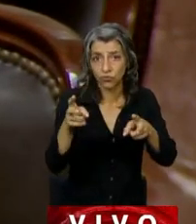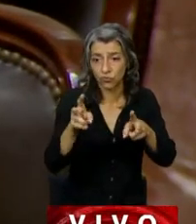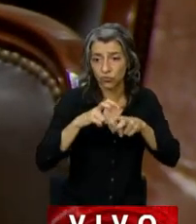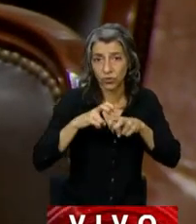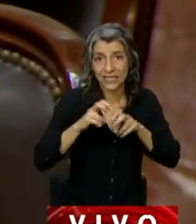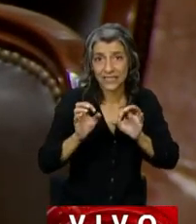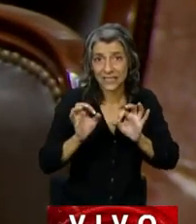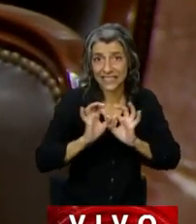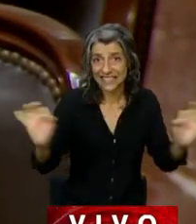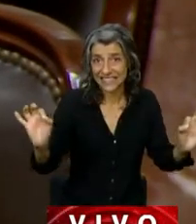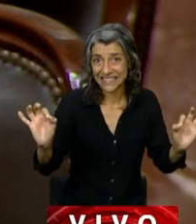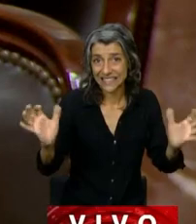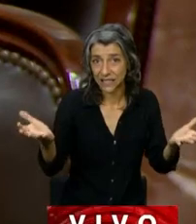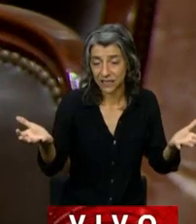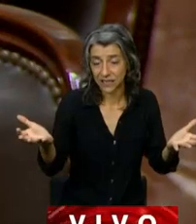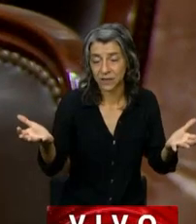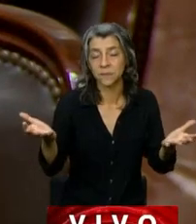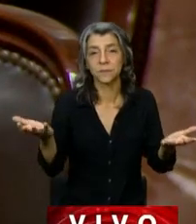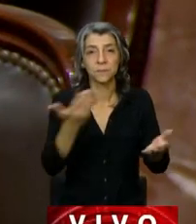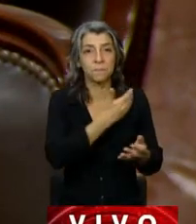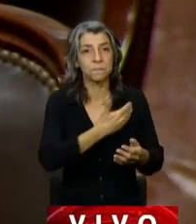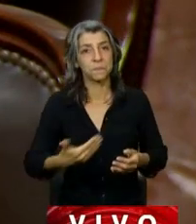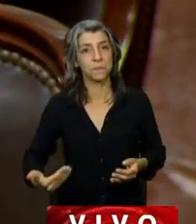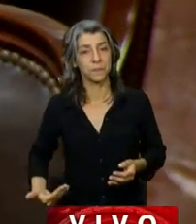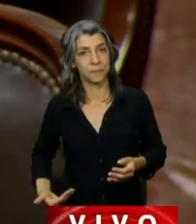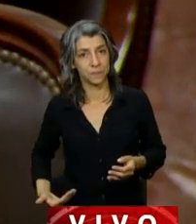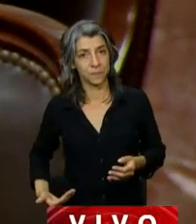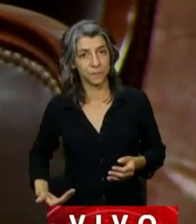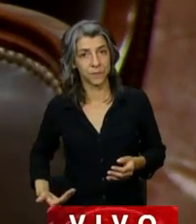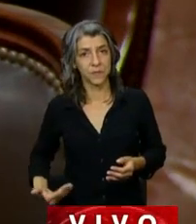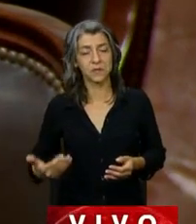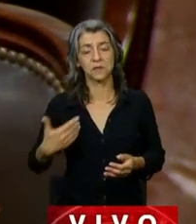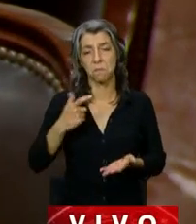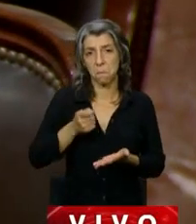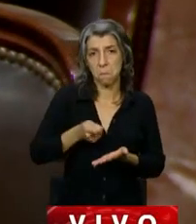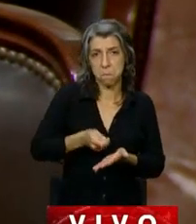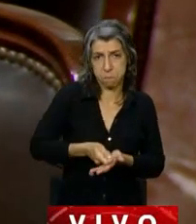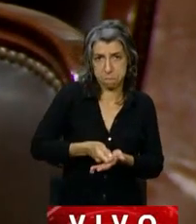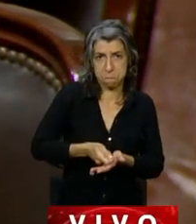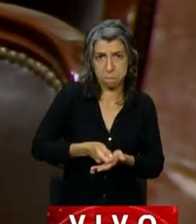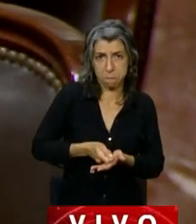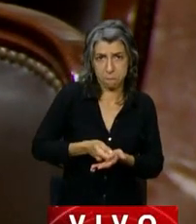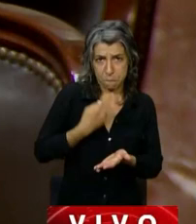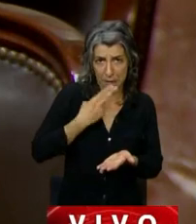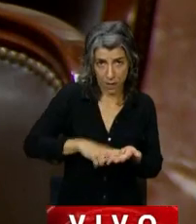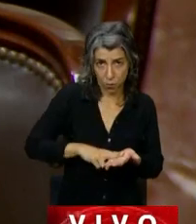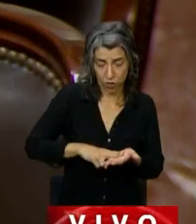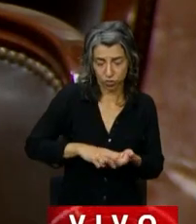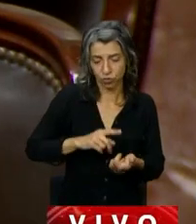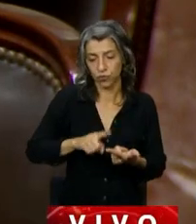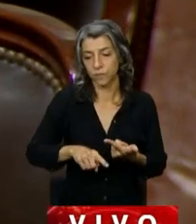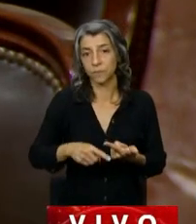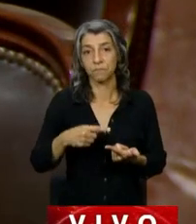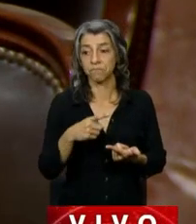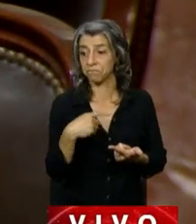el presidente o presidenta paga impuestos. Los diputados y diputadas